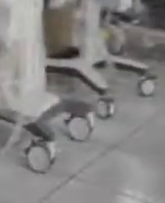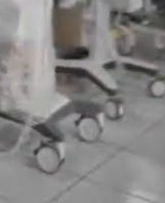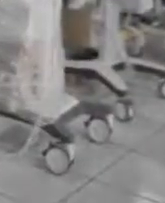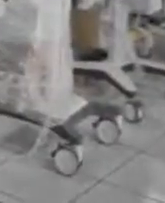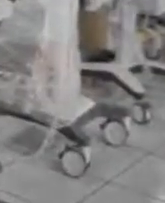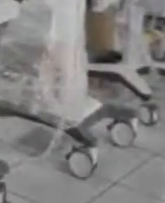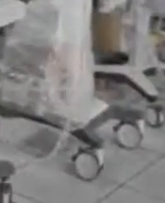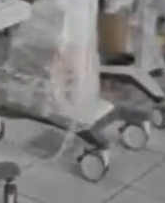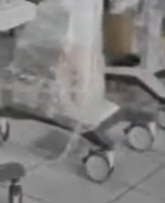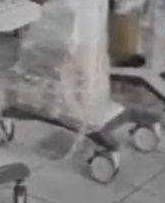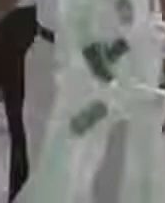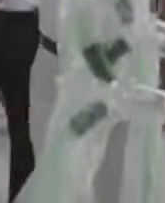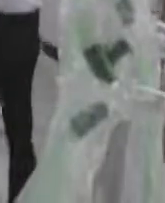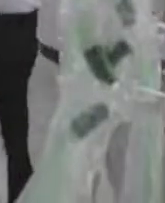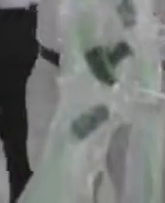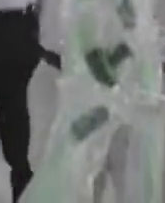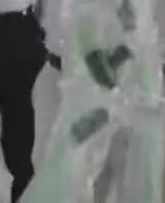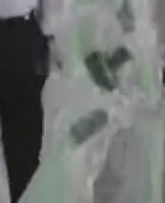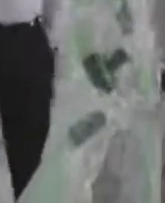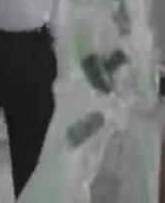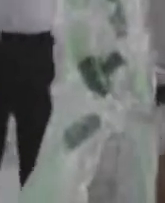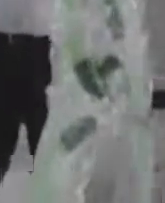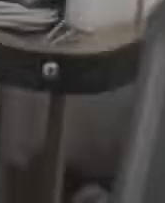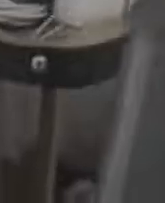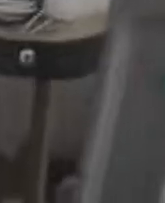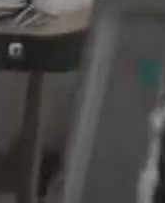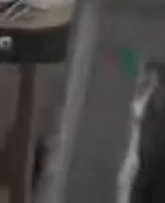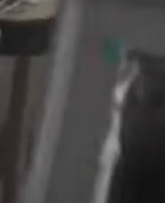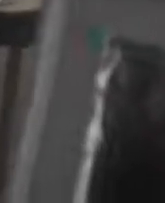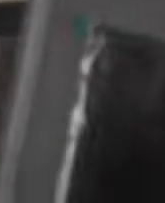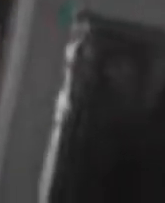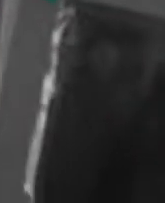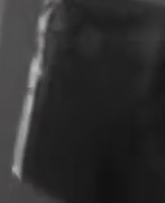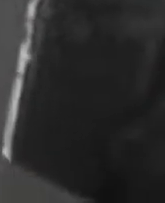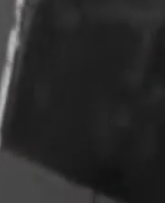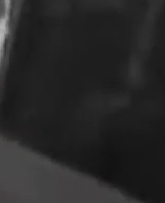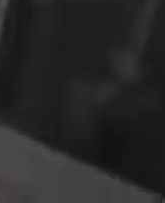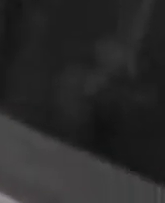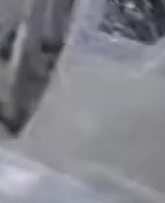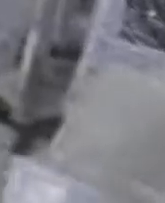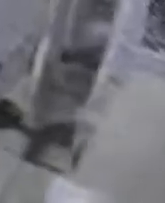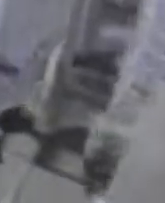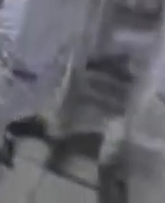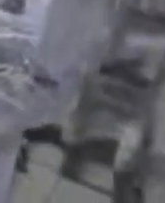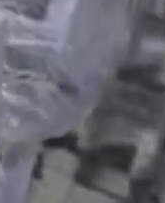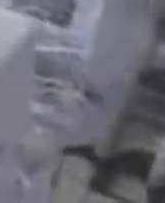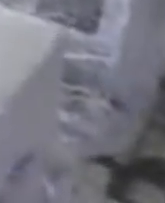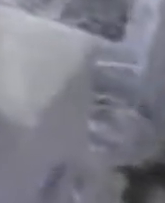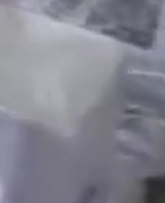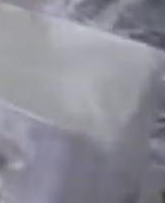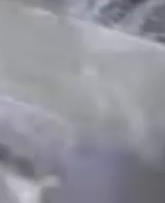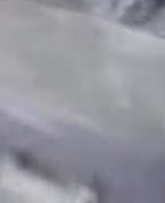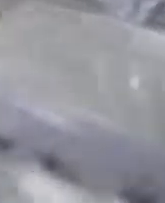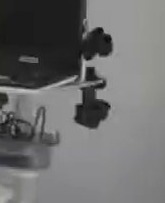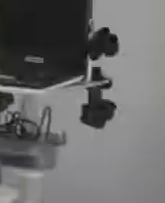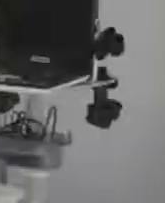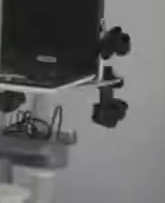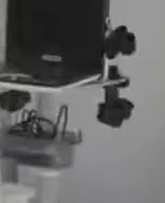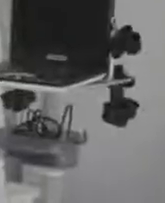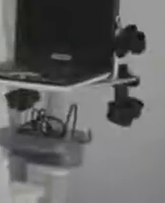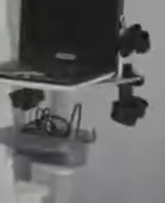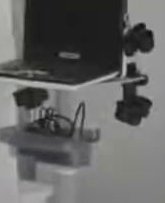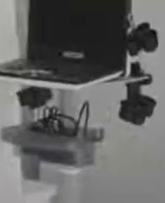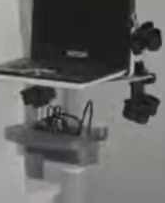sido bien recibida. Y gracias al apoyo de empresas, organizaciones internacionales, distintas iglesias y